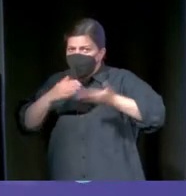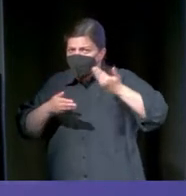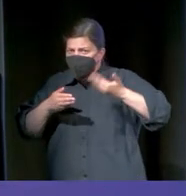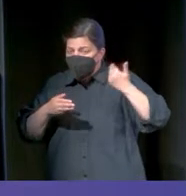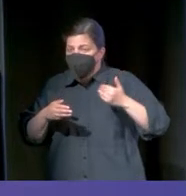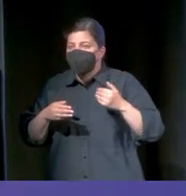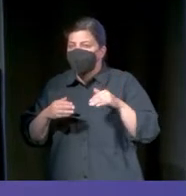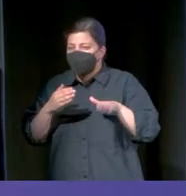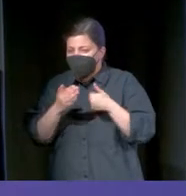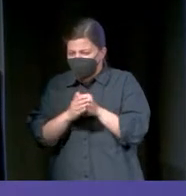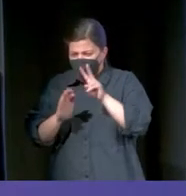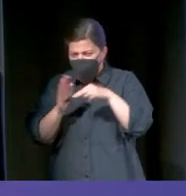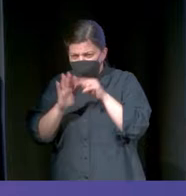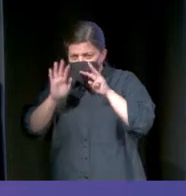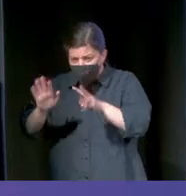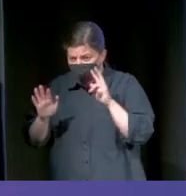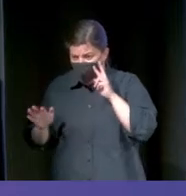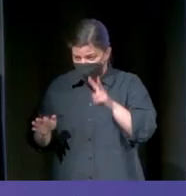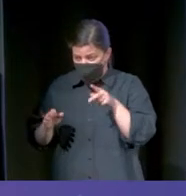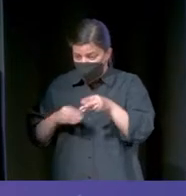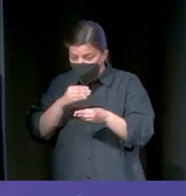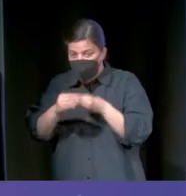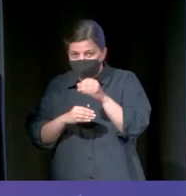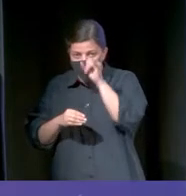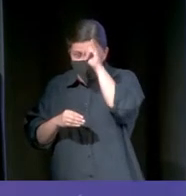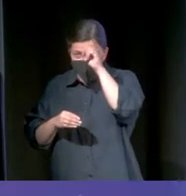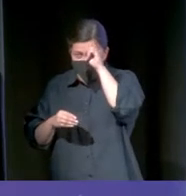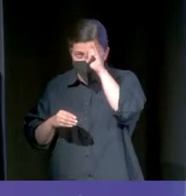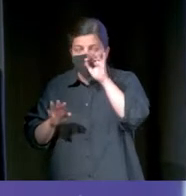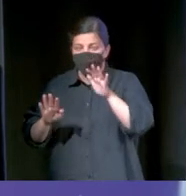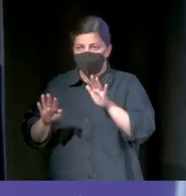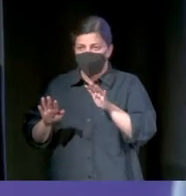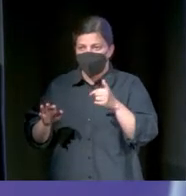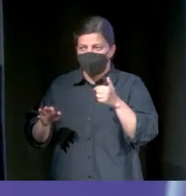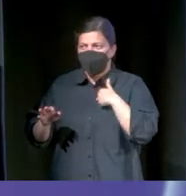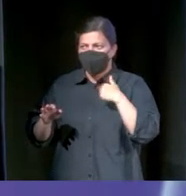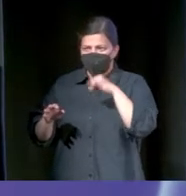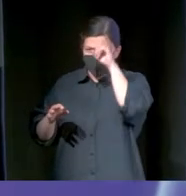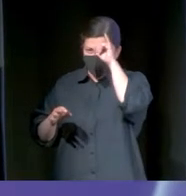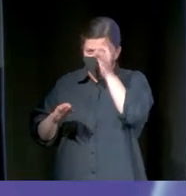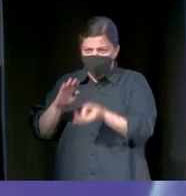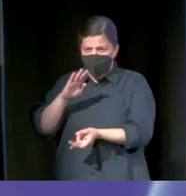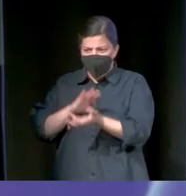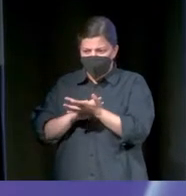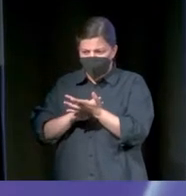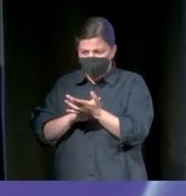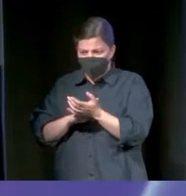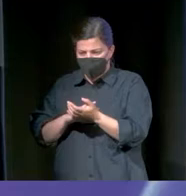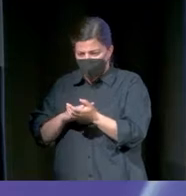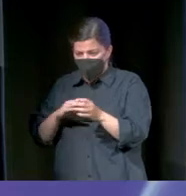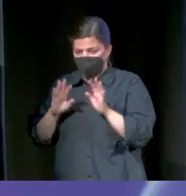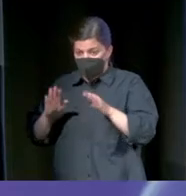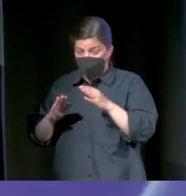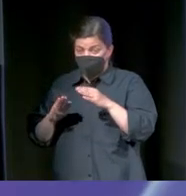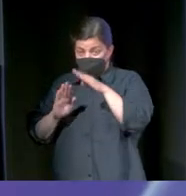visto hacer publicaciones de 2008 cuando se utilizaba el instagram o sea de hecho yo me hice instagram a la semana de que se creasen la